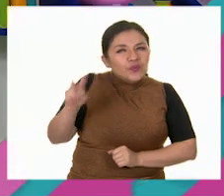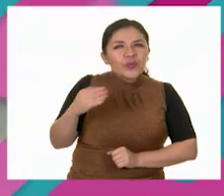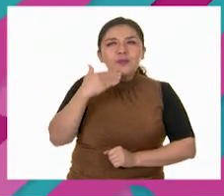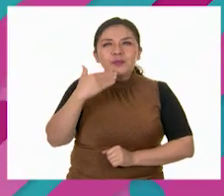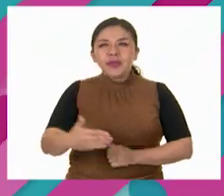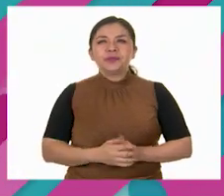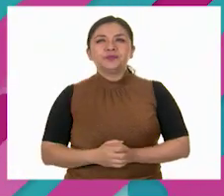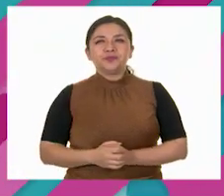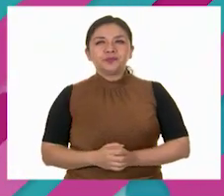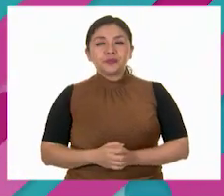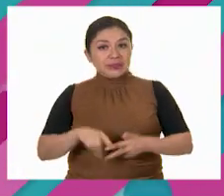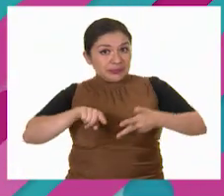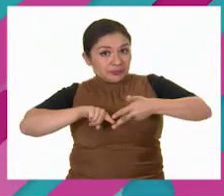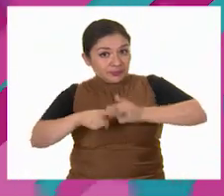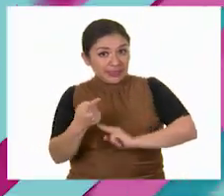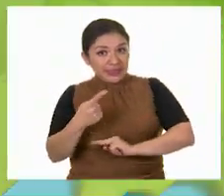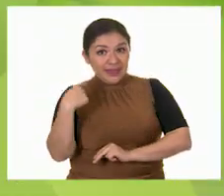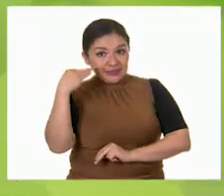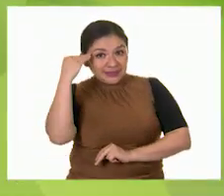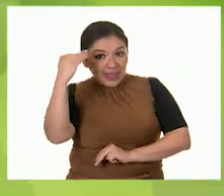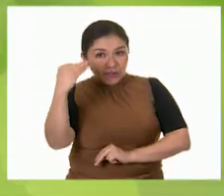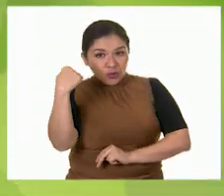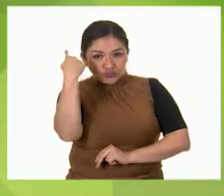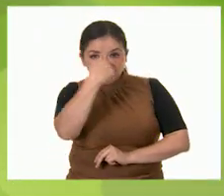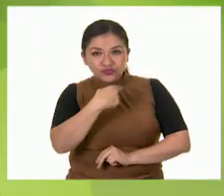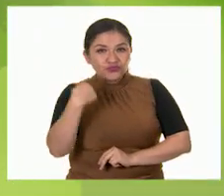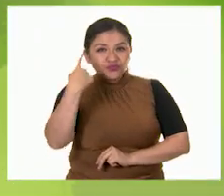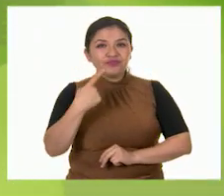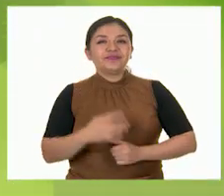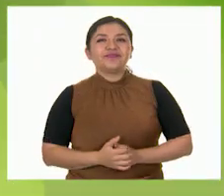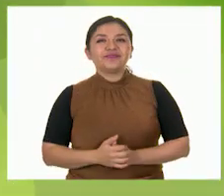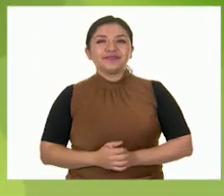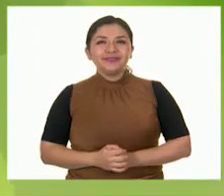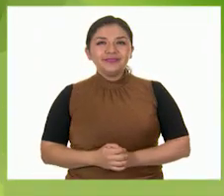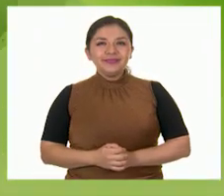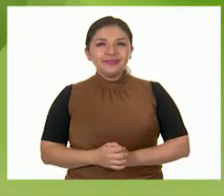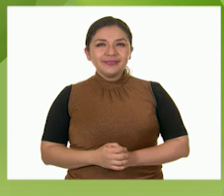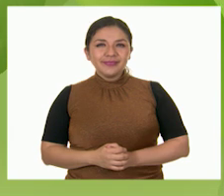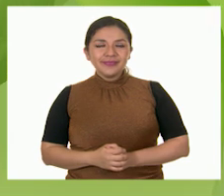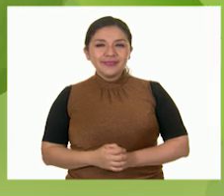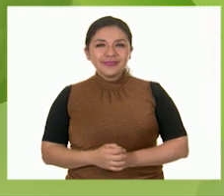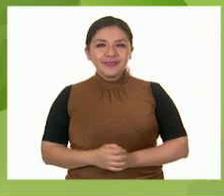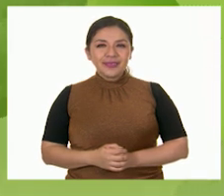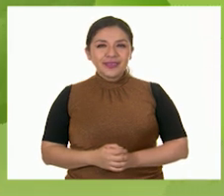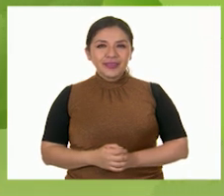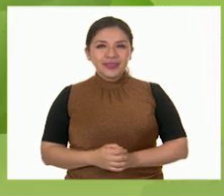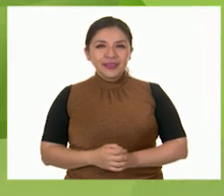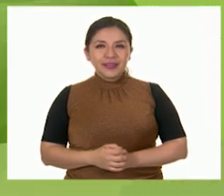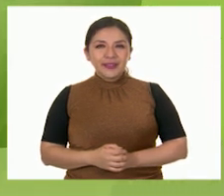y corre tiempo. Ay, a ver.